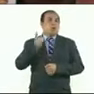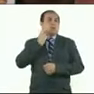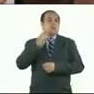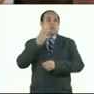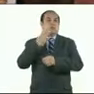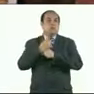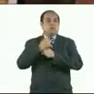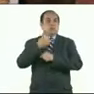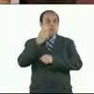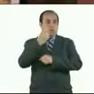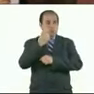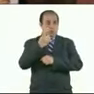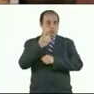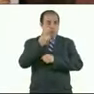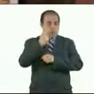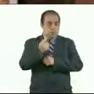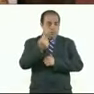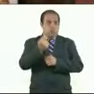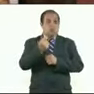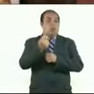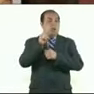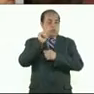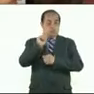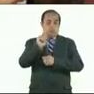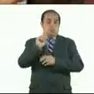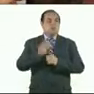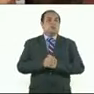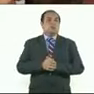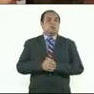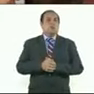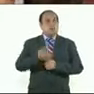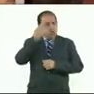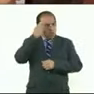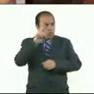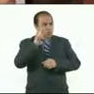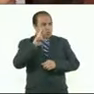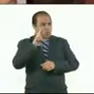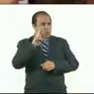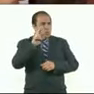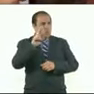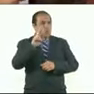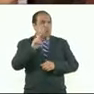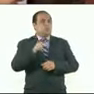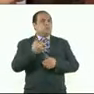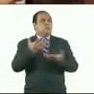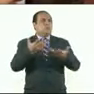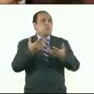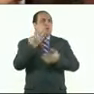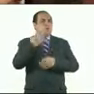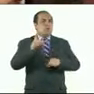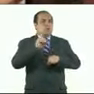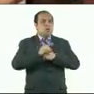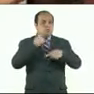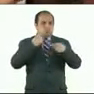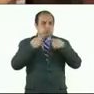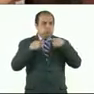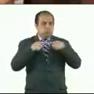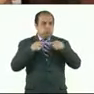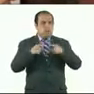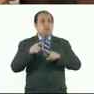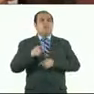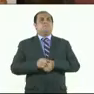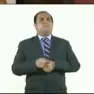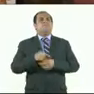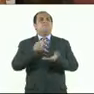Doctora, pero fueron 4 días de discusión y de, pues, demandas que ponía la oposición. Ninguna fue escuchada, ninguna